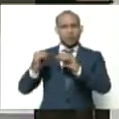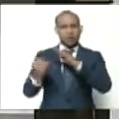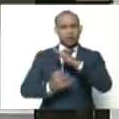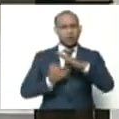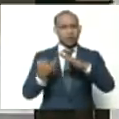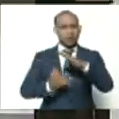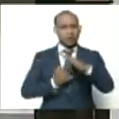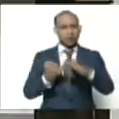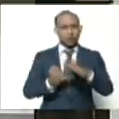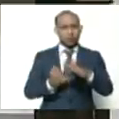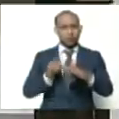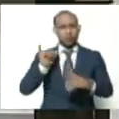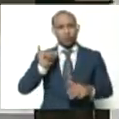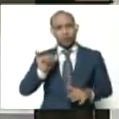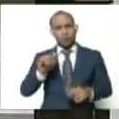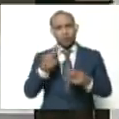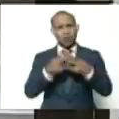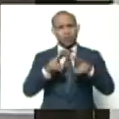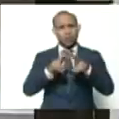instituciones y de la paz de la República.